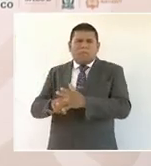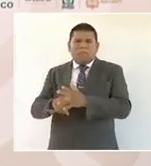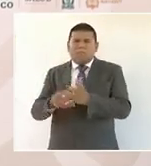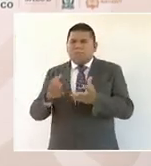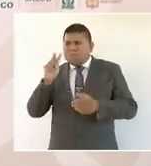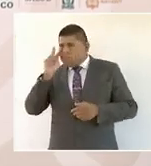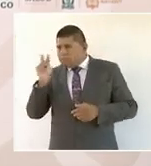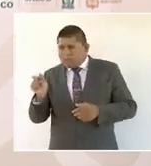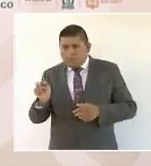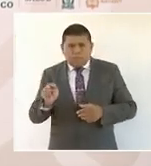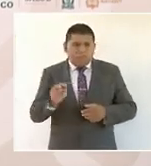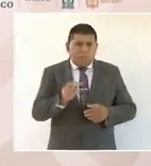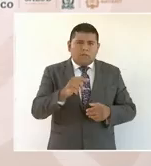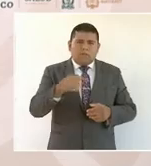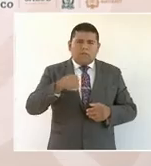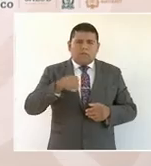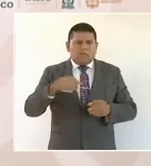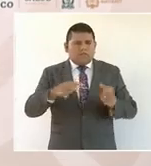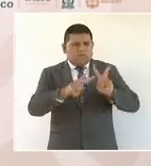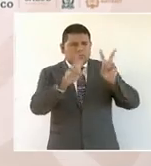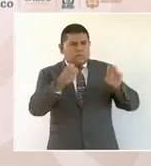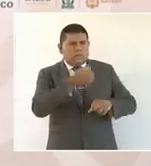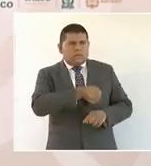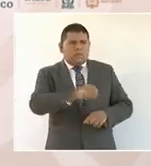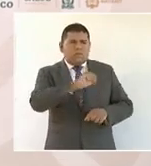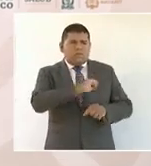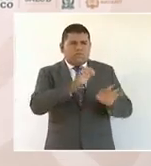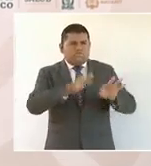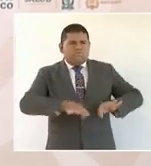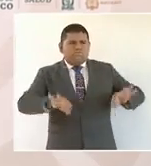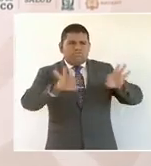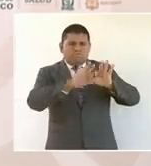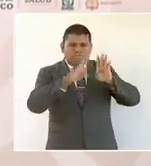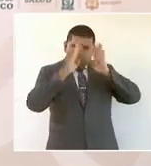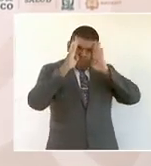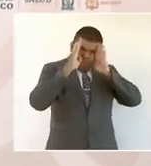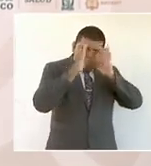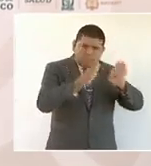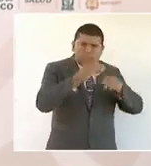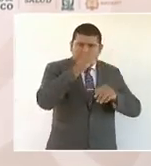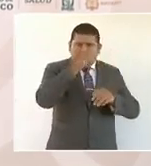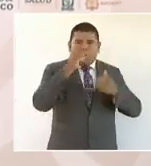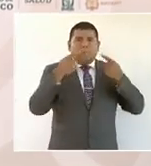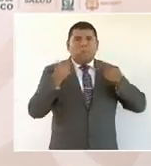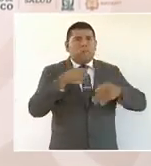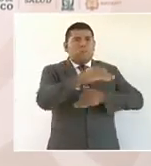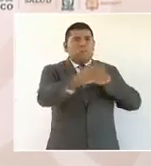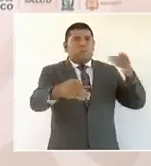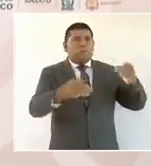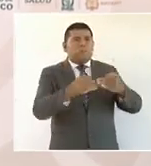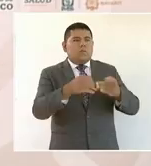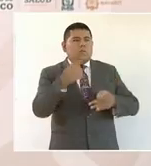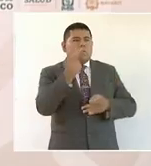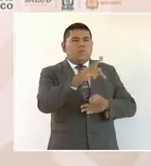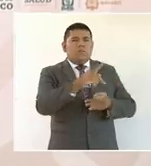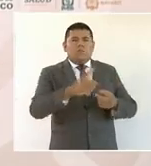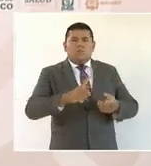era una de mis prioridades el garantizar el derecho a la salud,